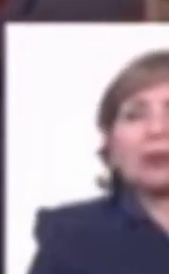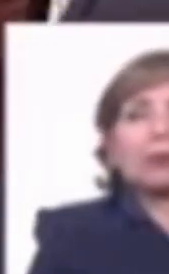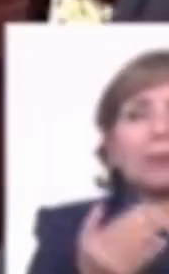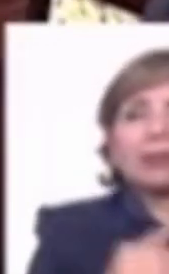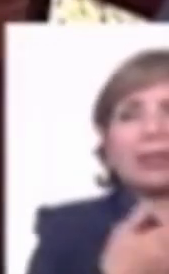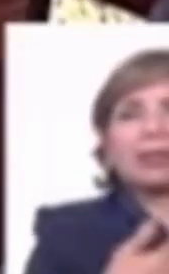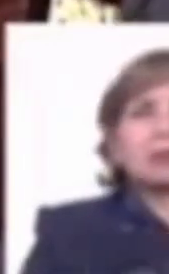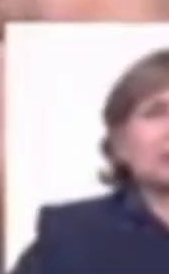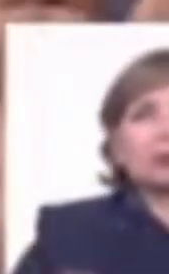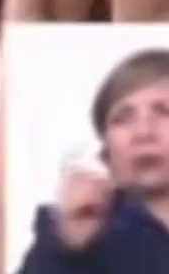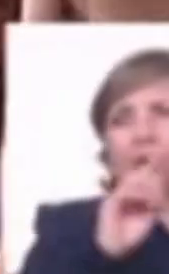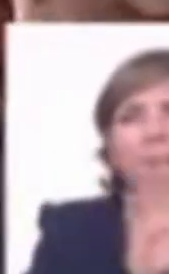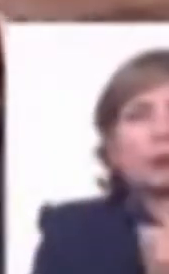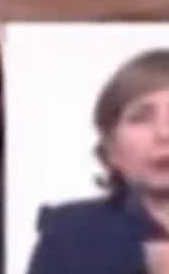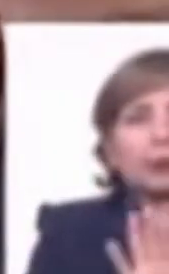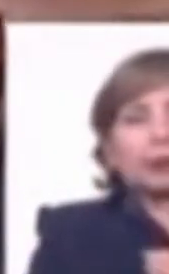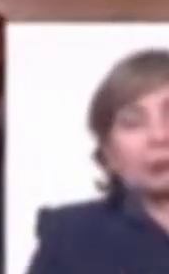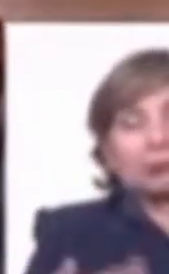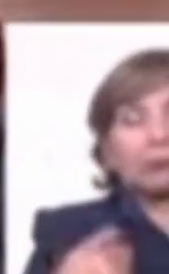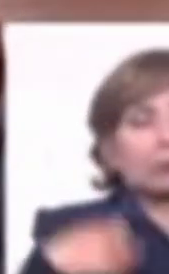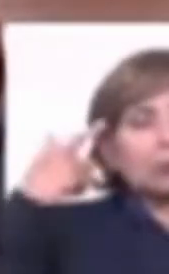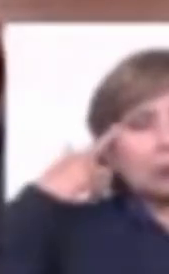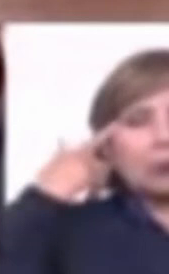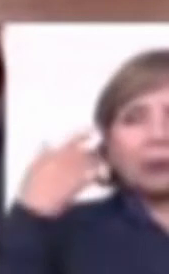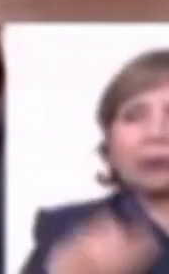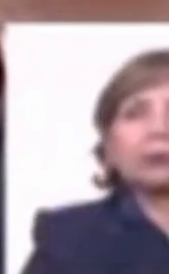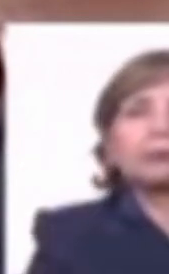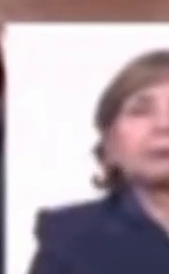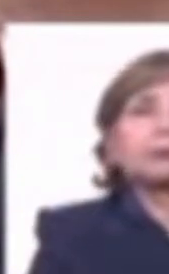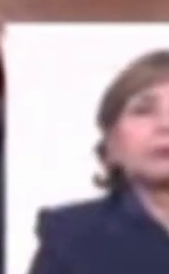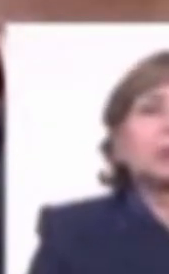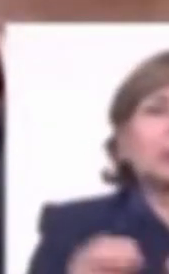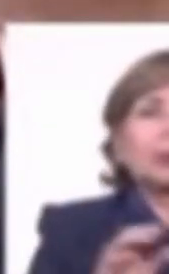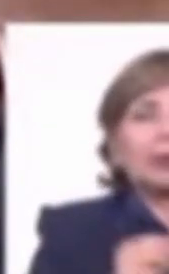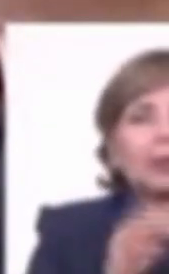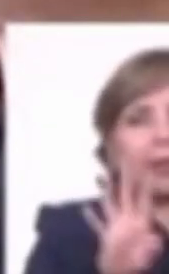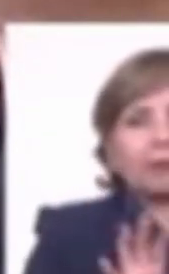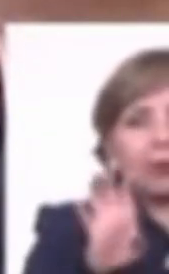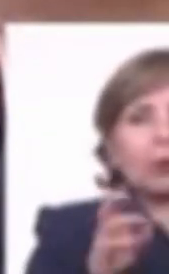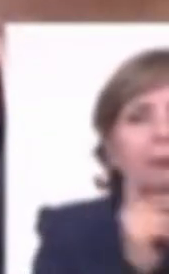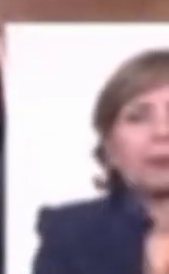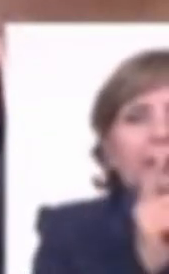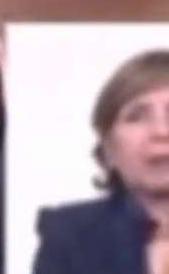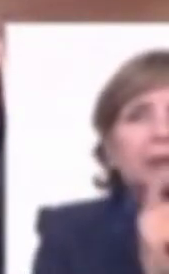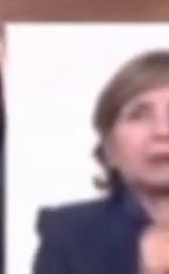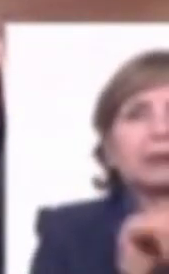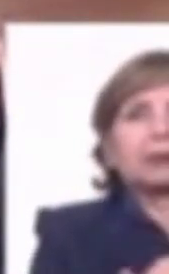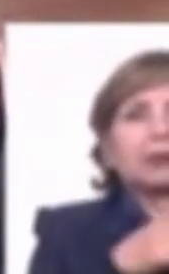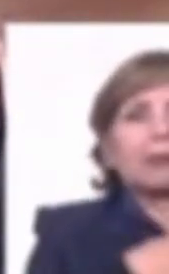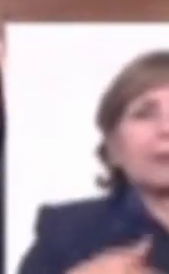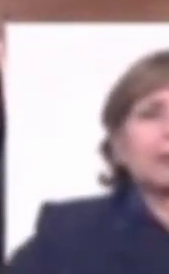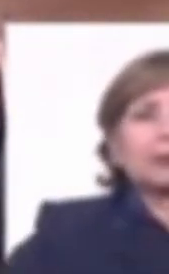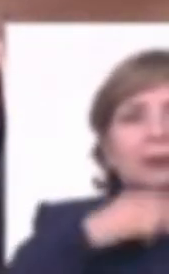repente el estado no protege Entonces yo creo que debería evaluar la permanencia la señora